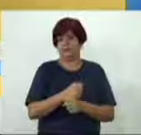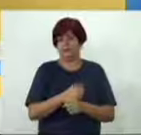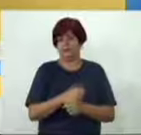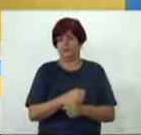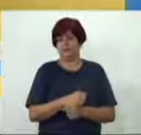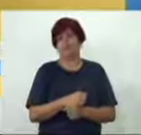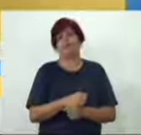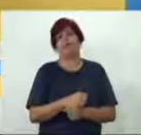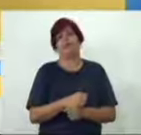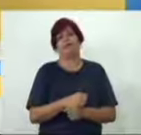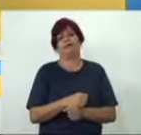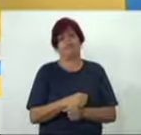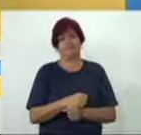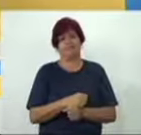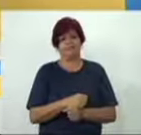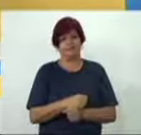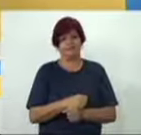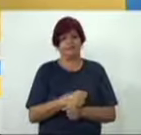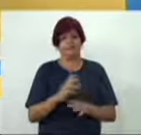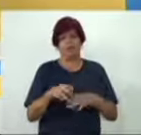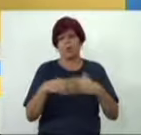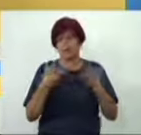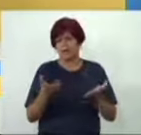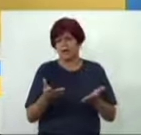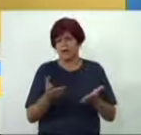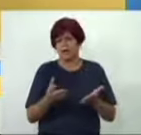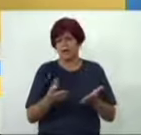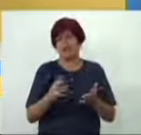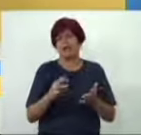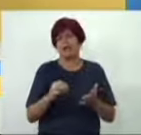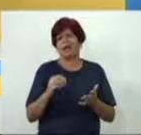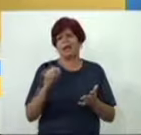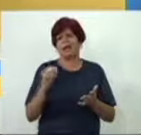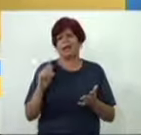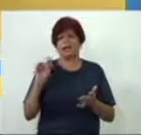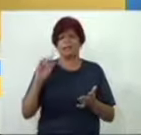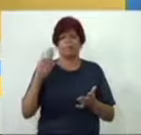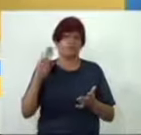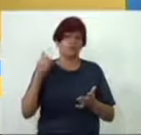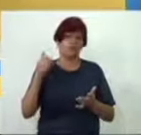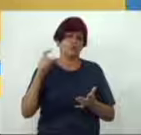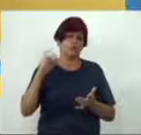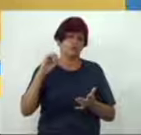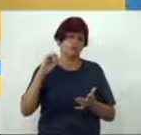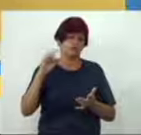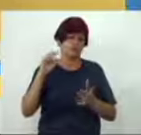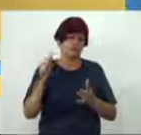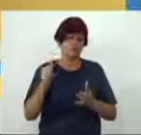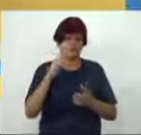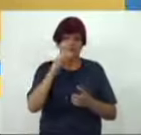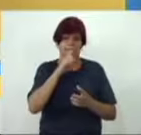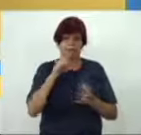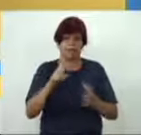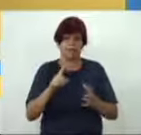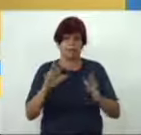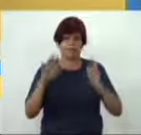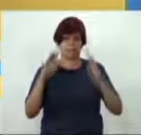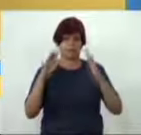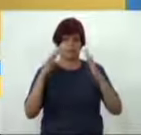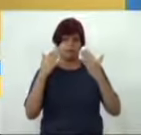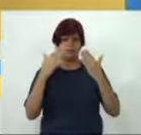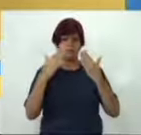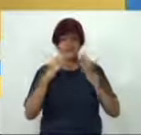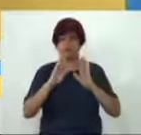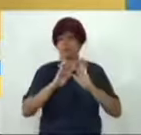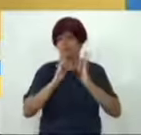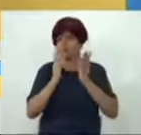¿Ya? Bueno, ¿cuál se puede ser la motivación que yo puedo utilizar en esa actividad para que los niños se mantengan atentos